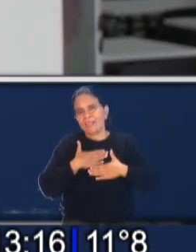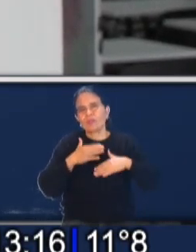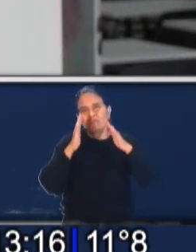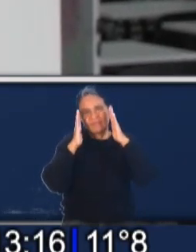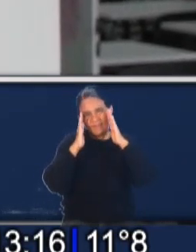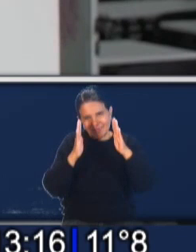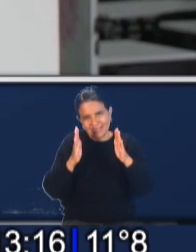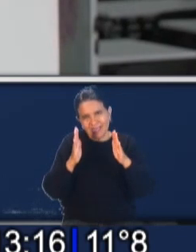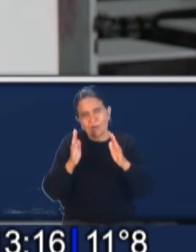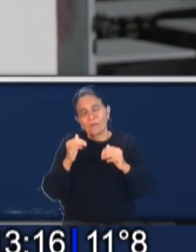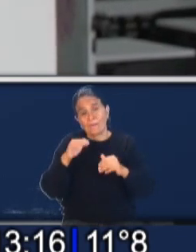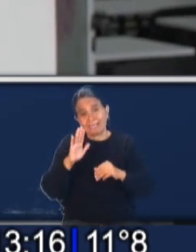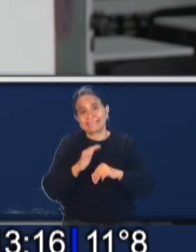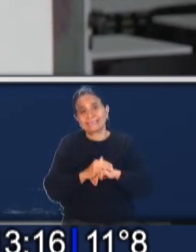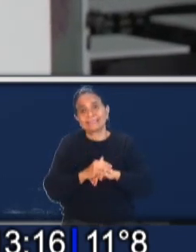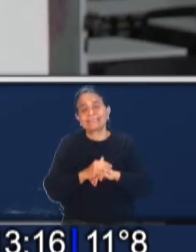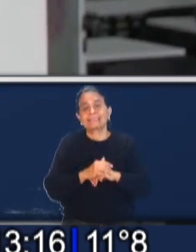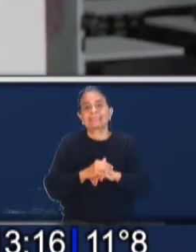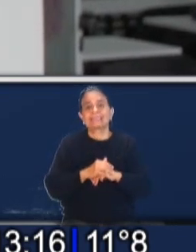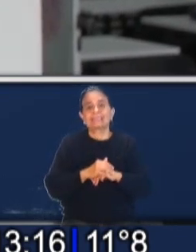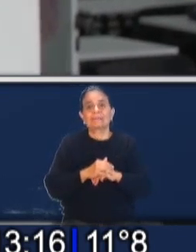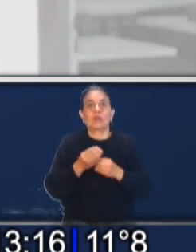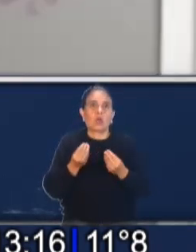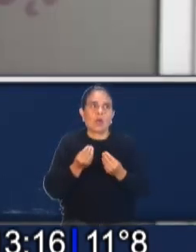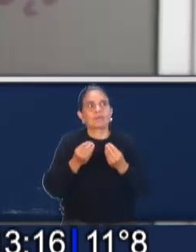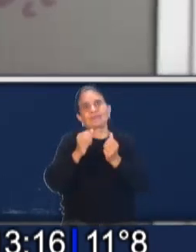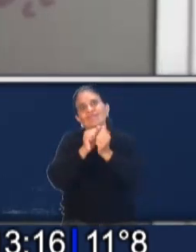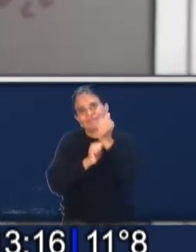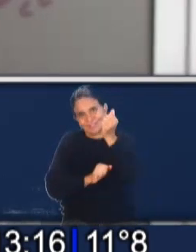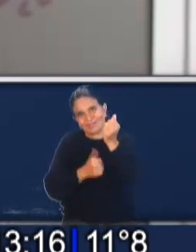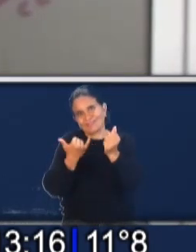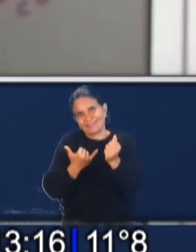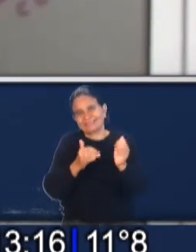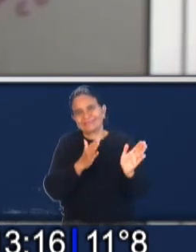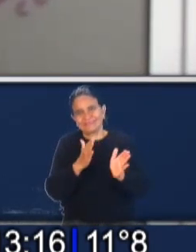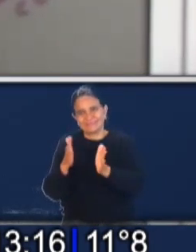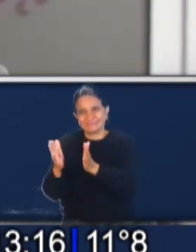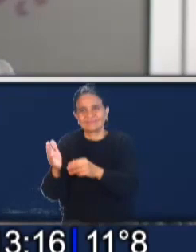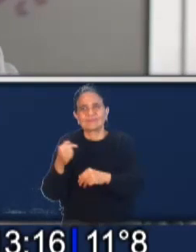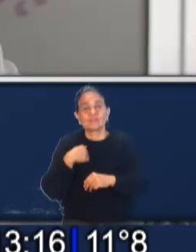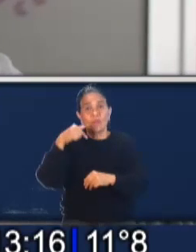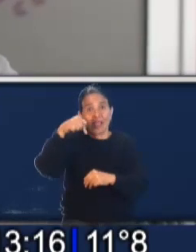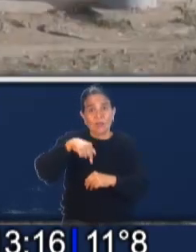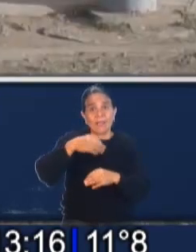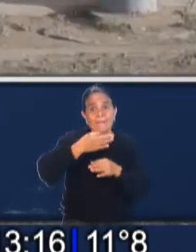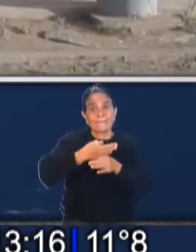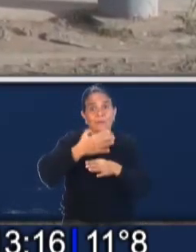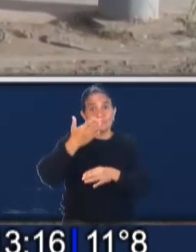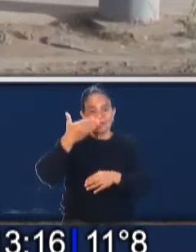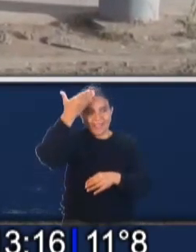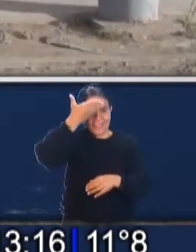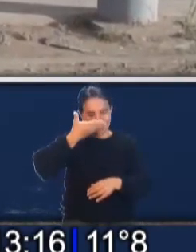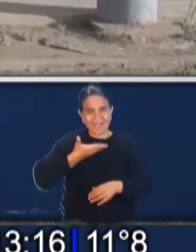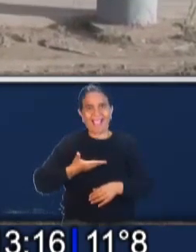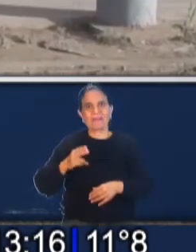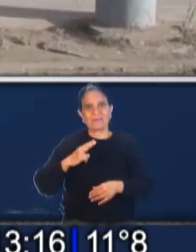mío, pero ya digamos con el título, ¿no es cierto? Estoy para cursar ahora profesional en imagen personal. Y bueno, es